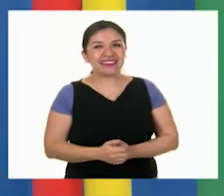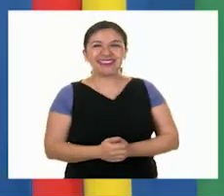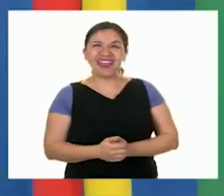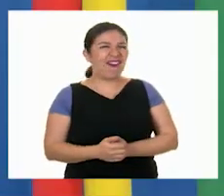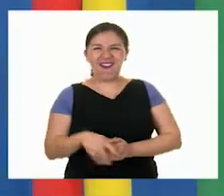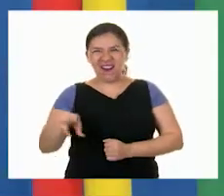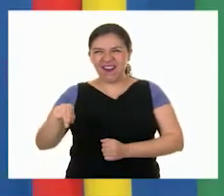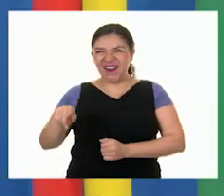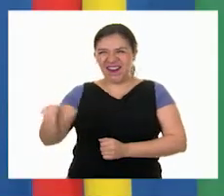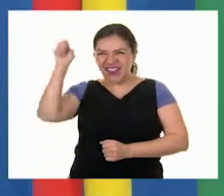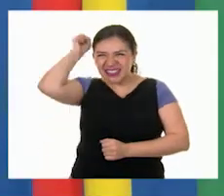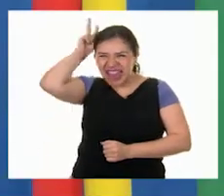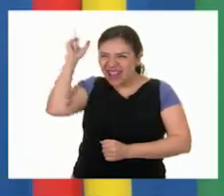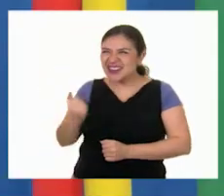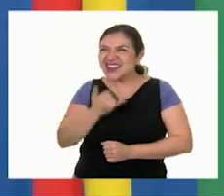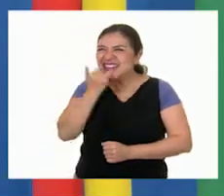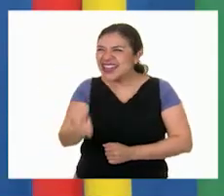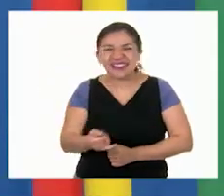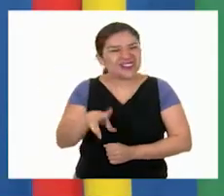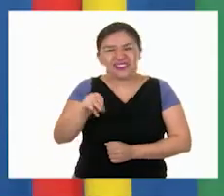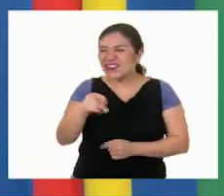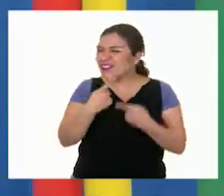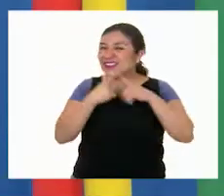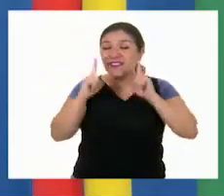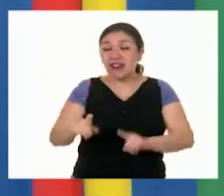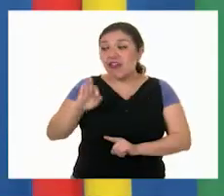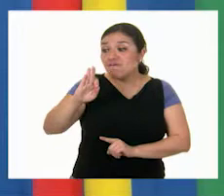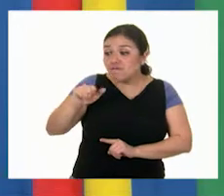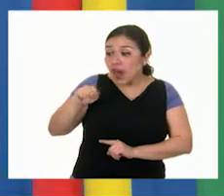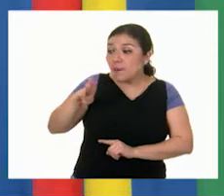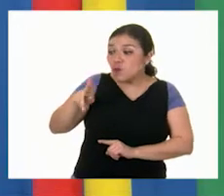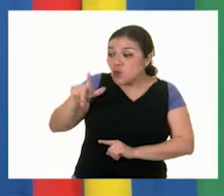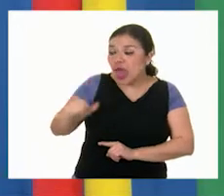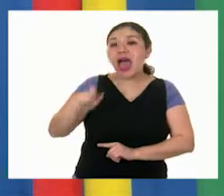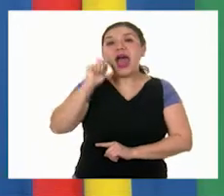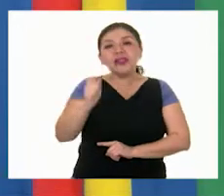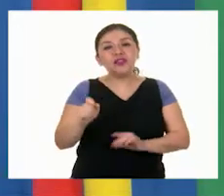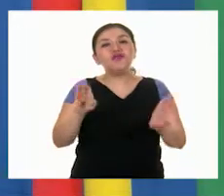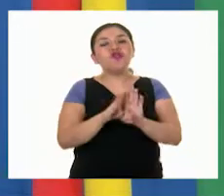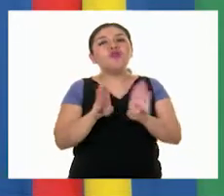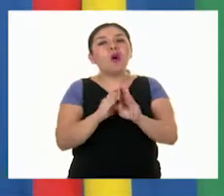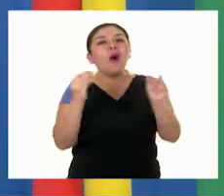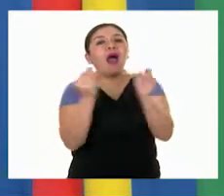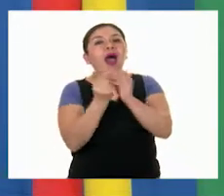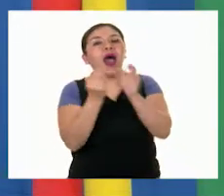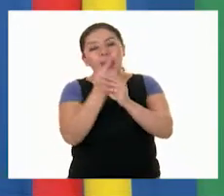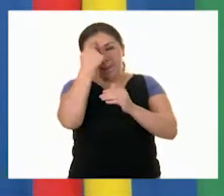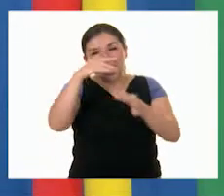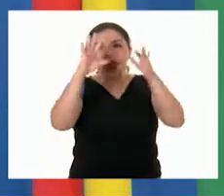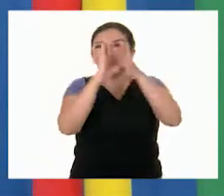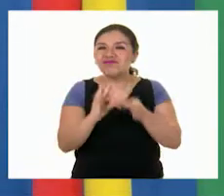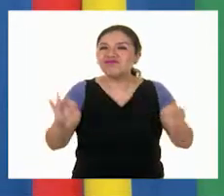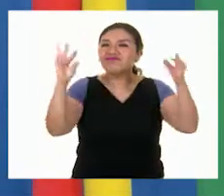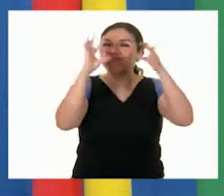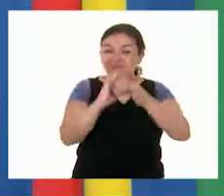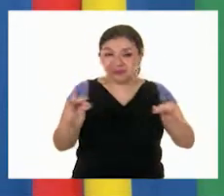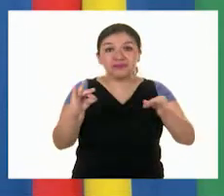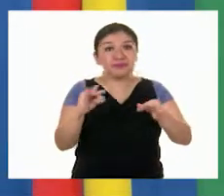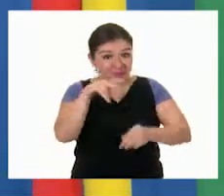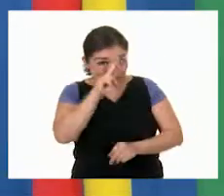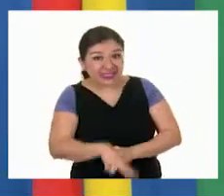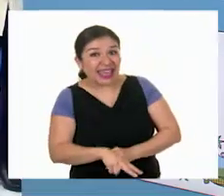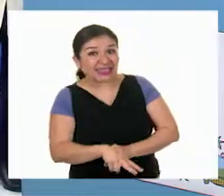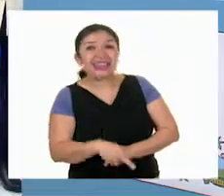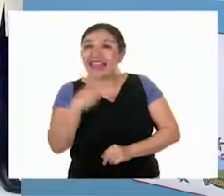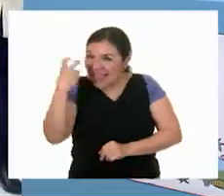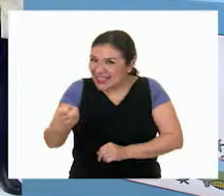No, Raulito, no creo que sea eso. Las fábulas son más bien un tipo de narración, ¿cierto, maestra? Así es,